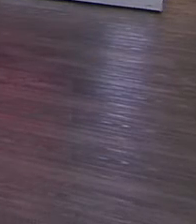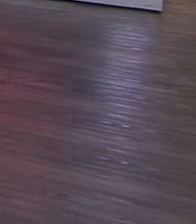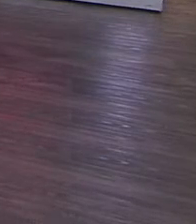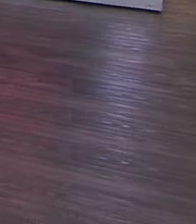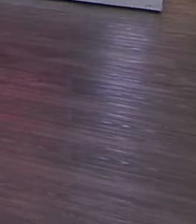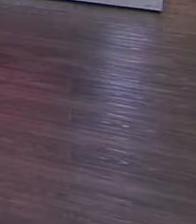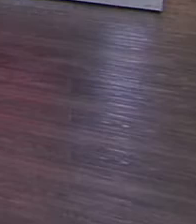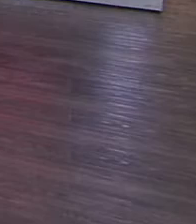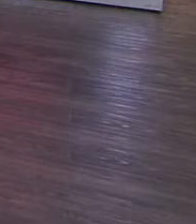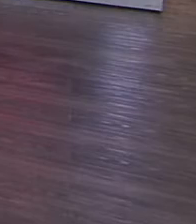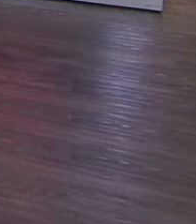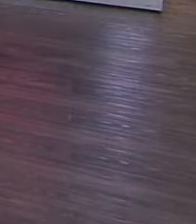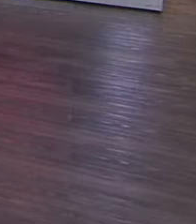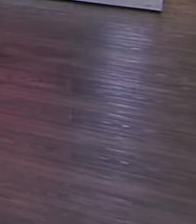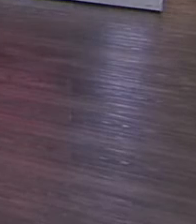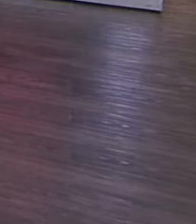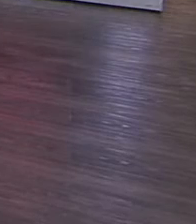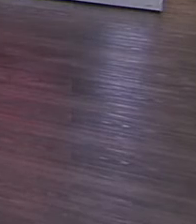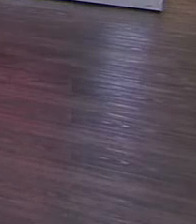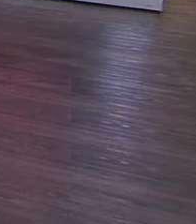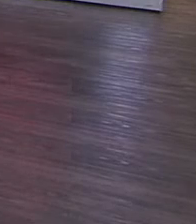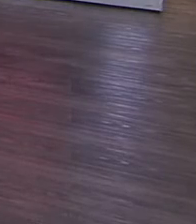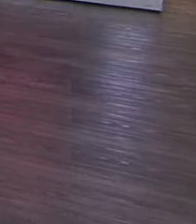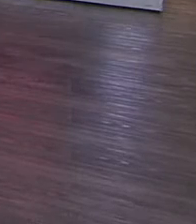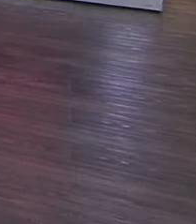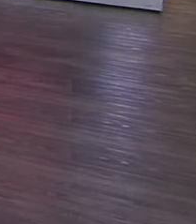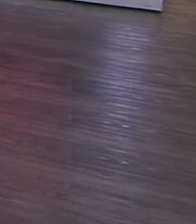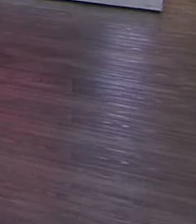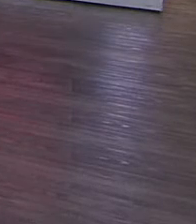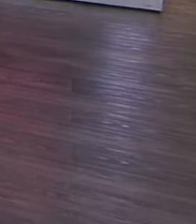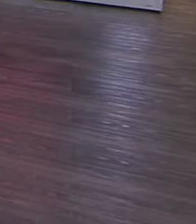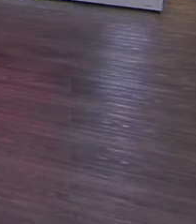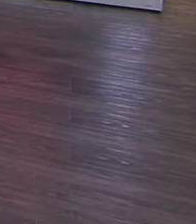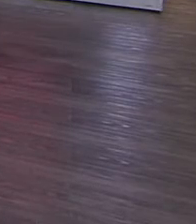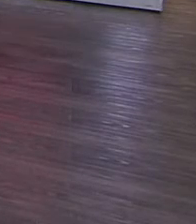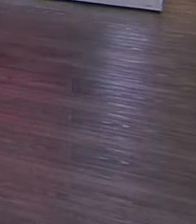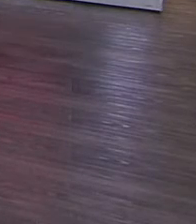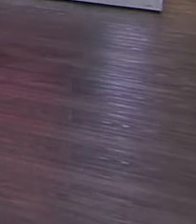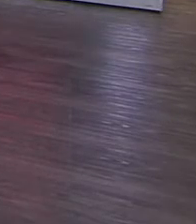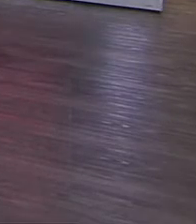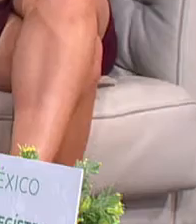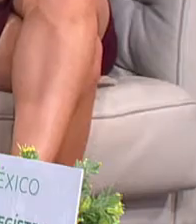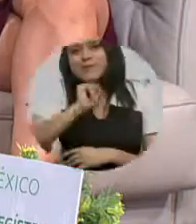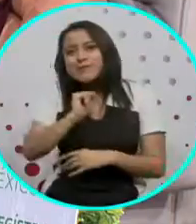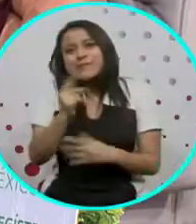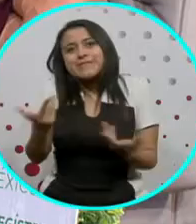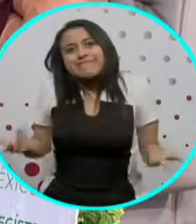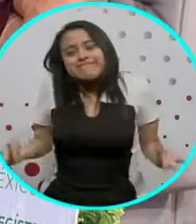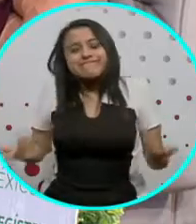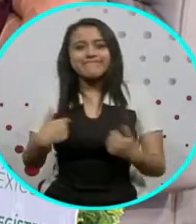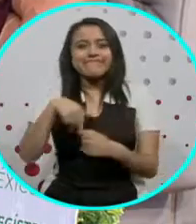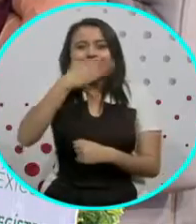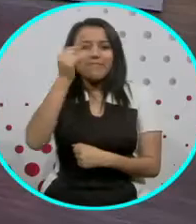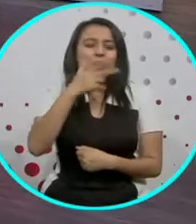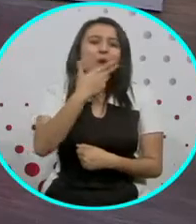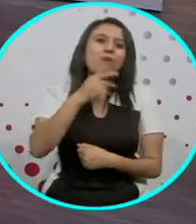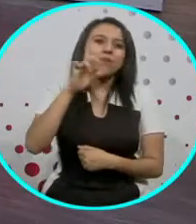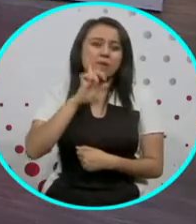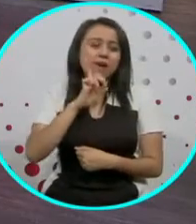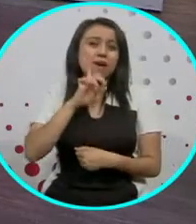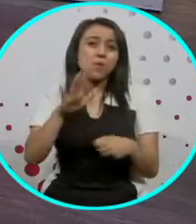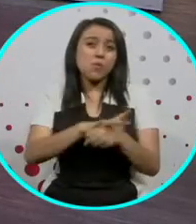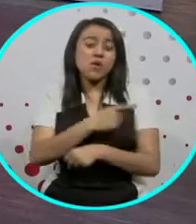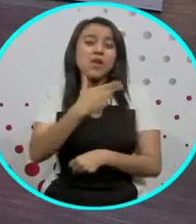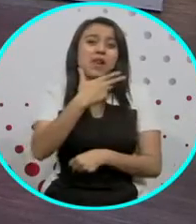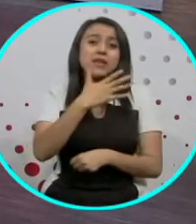se despedazan, pero luego ya se... Los hombres son muy chismosos, muy chismosos. Otra cosa en la que estamos de acuerdo, hombres y mujeres, es que en las